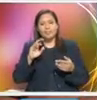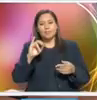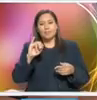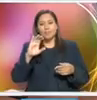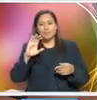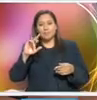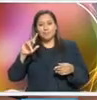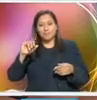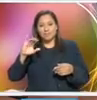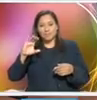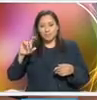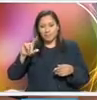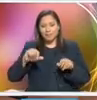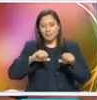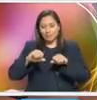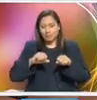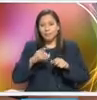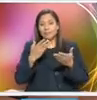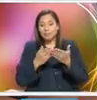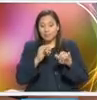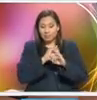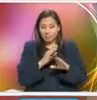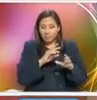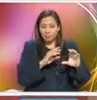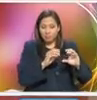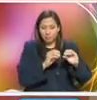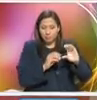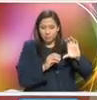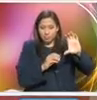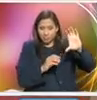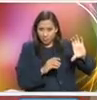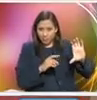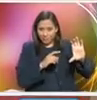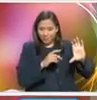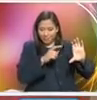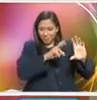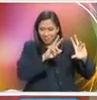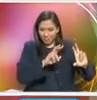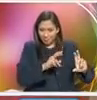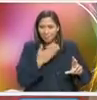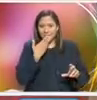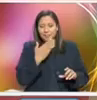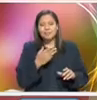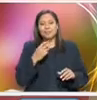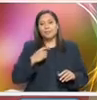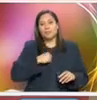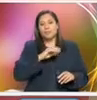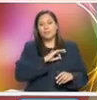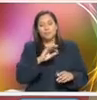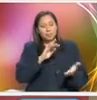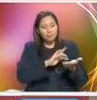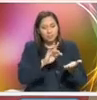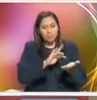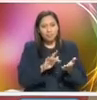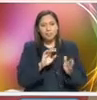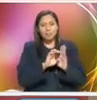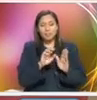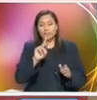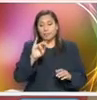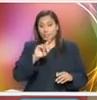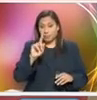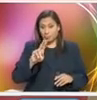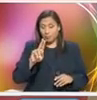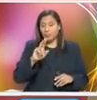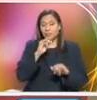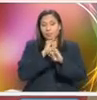más rápidas en construirse en términos de información y por otro lado, el que los usuarios podamos participar permite que si el Piso